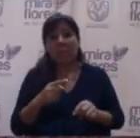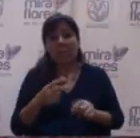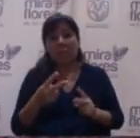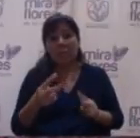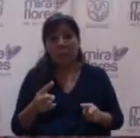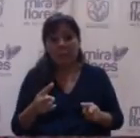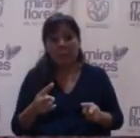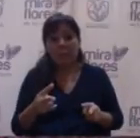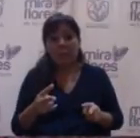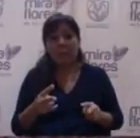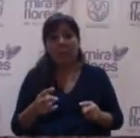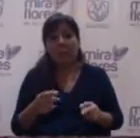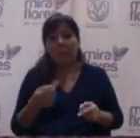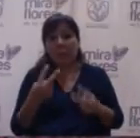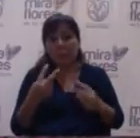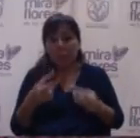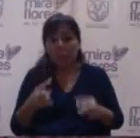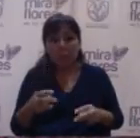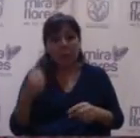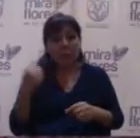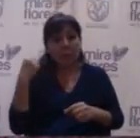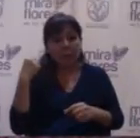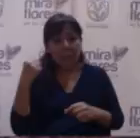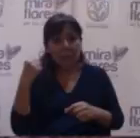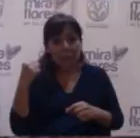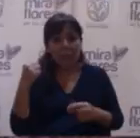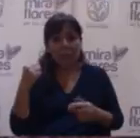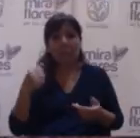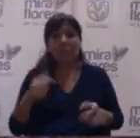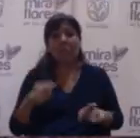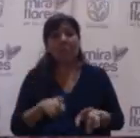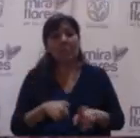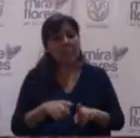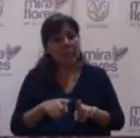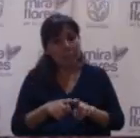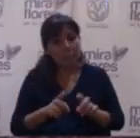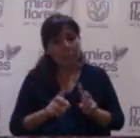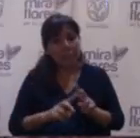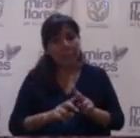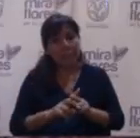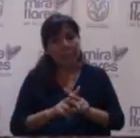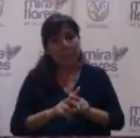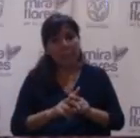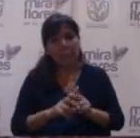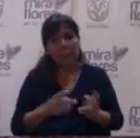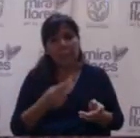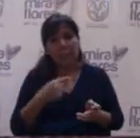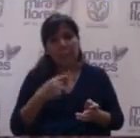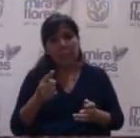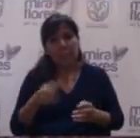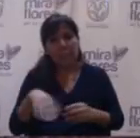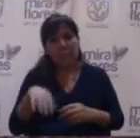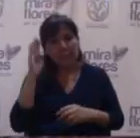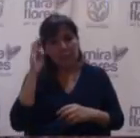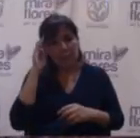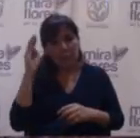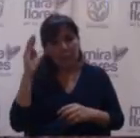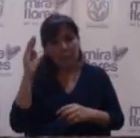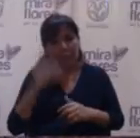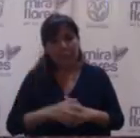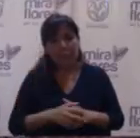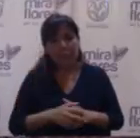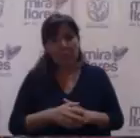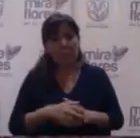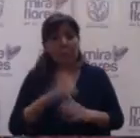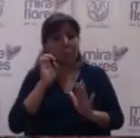serie de cosas o de hechos que son hechos que también se dan desde el lado de la Policía Nacional.